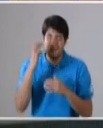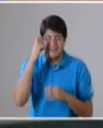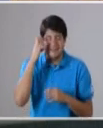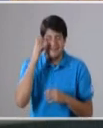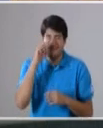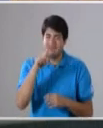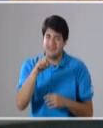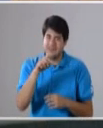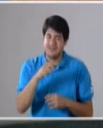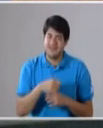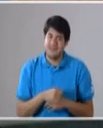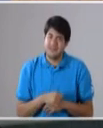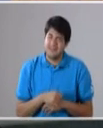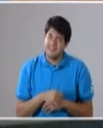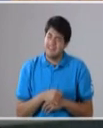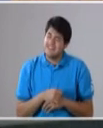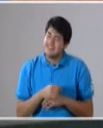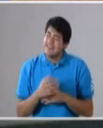también.